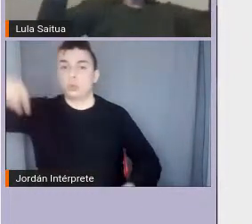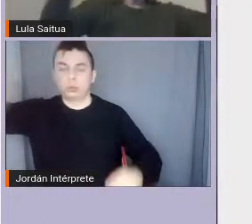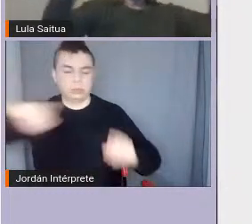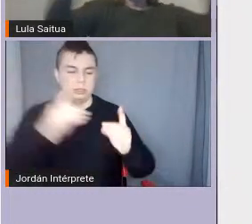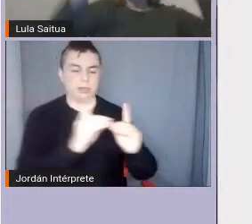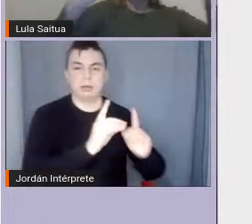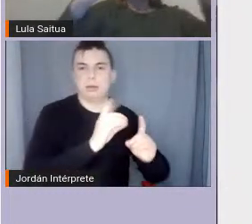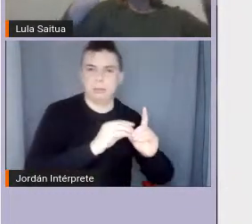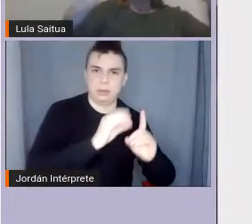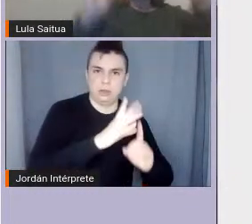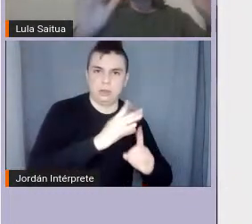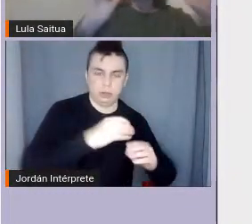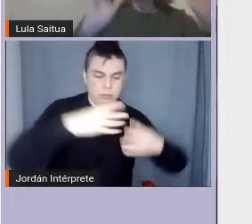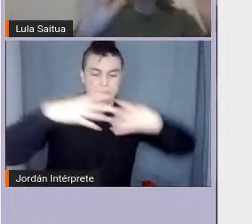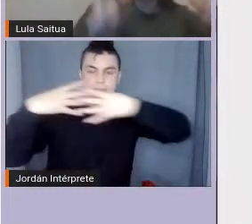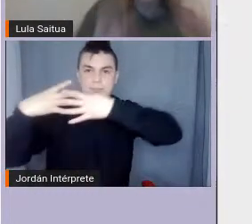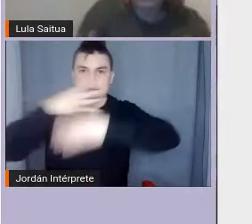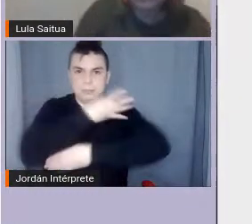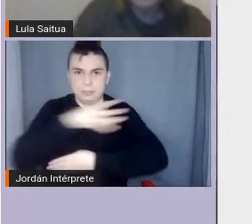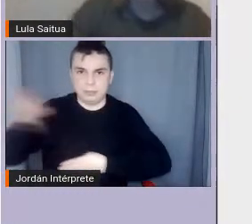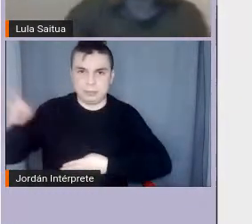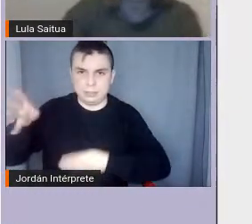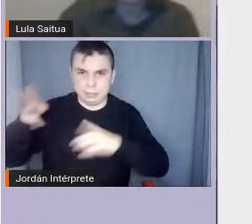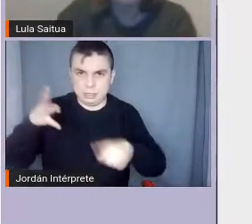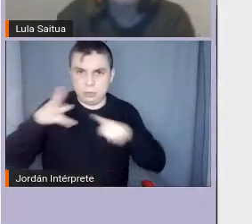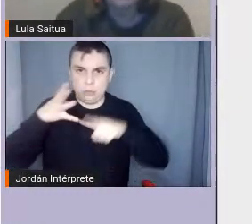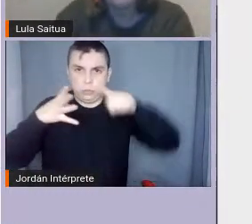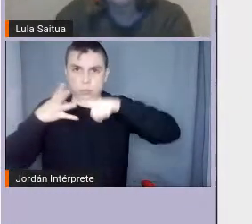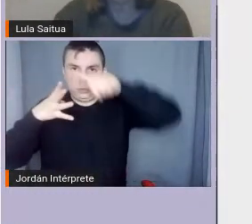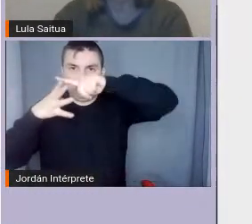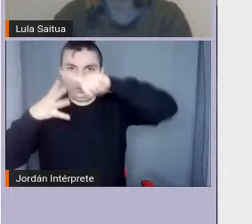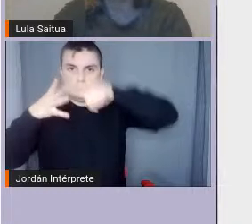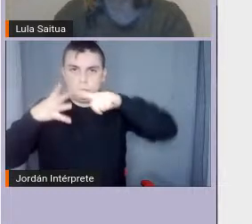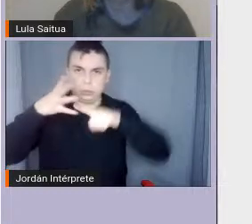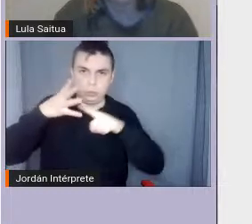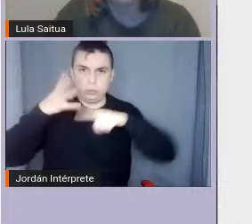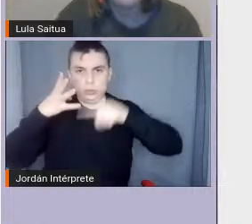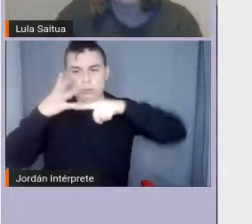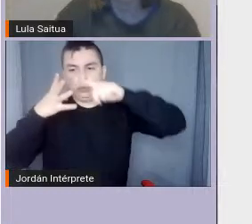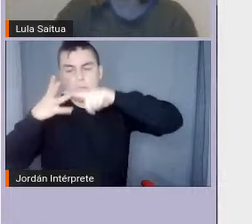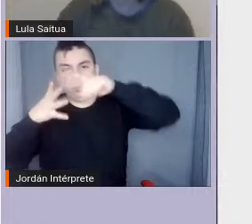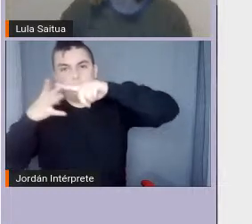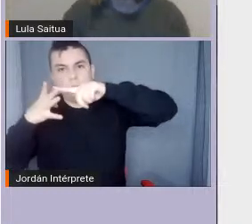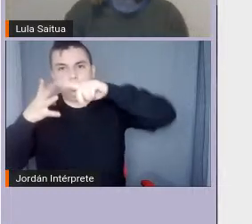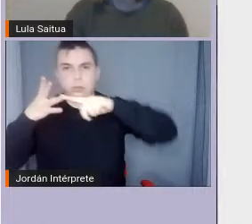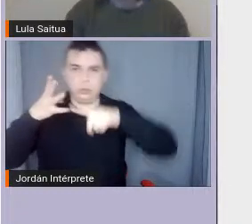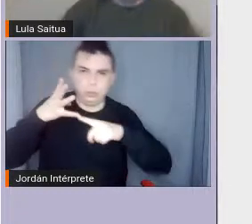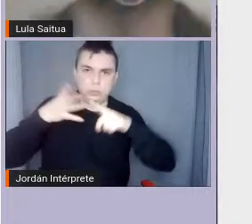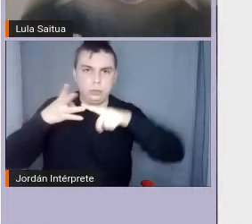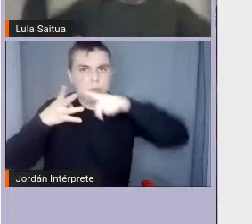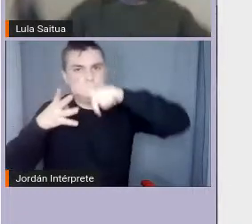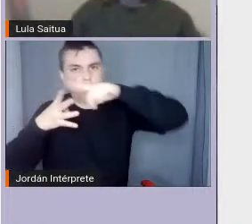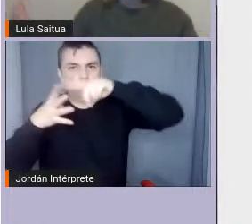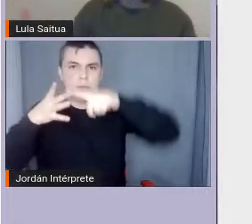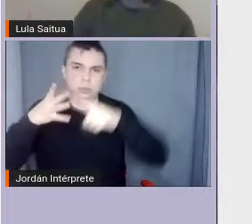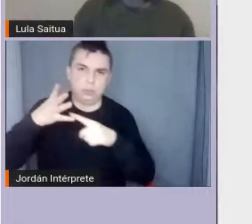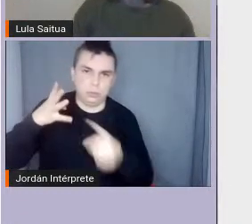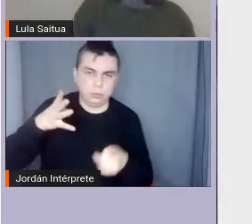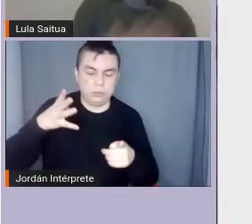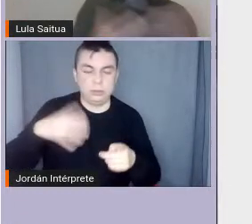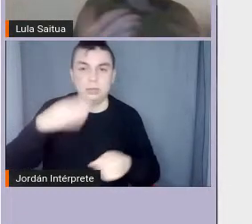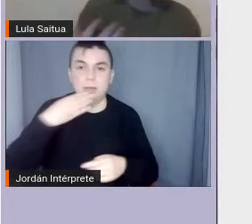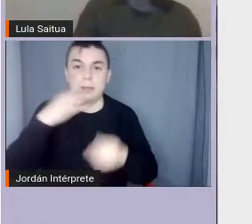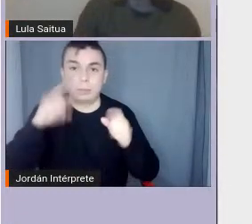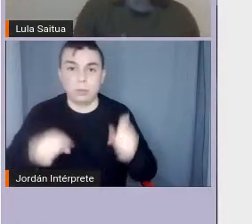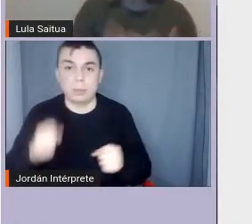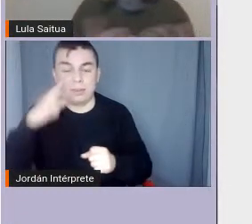dum, dum, dum, dum, dum, dum, dum, dum. Por ejemplo, podemos ver tonalidades mayores, que son las alegres,